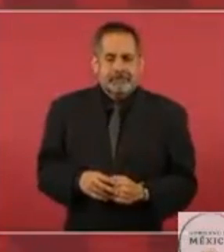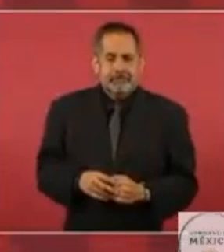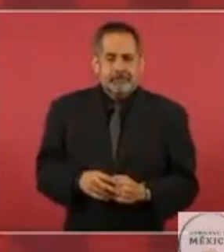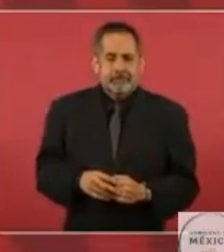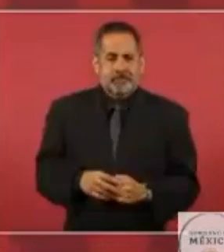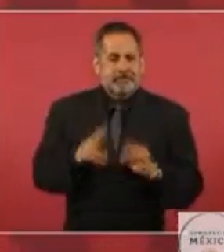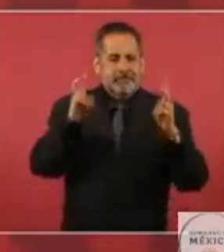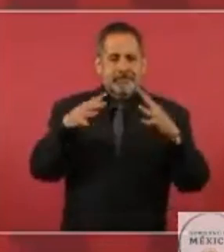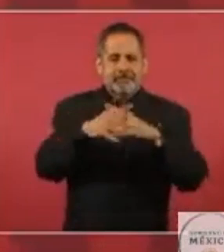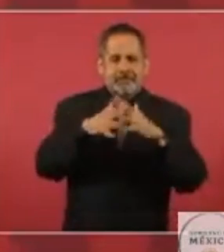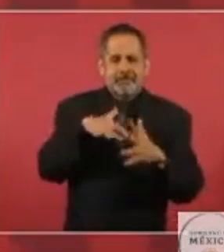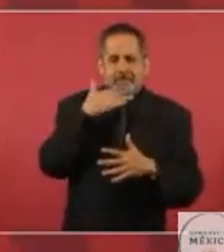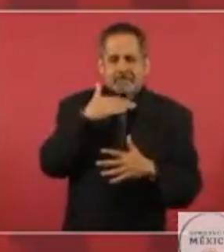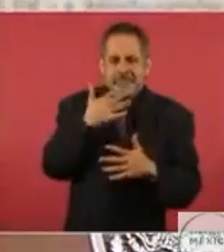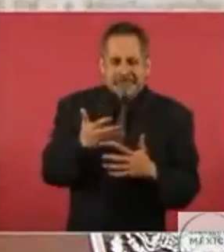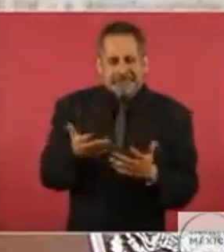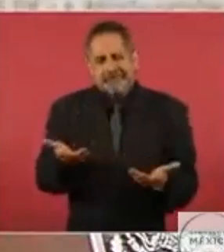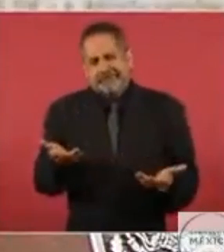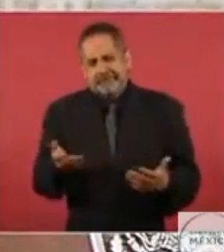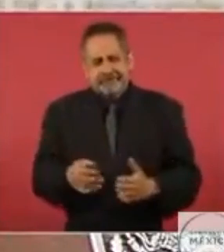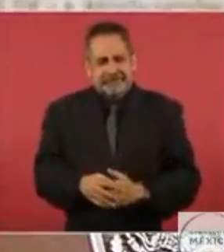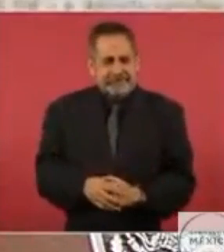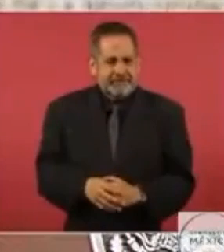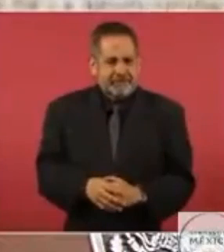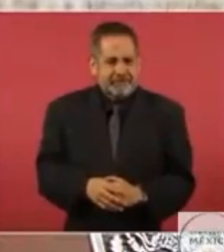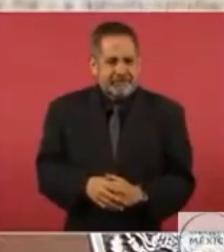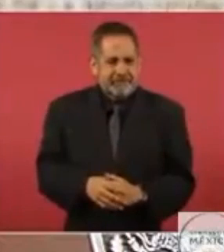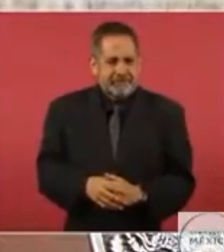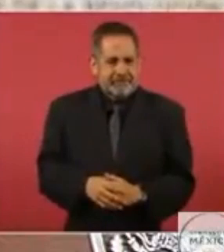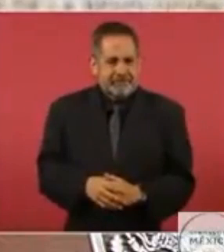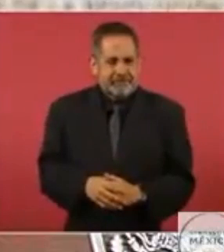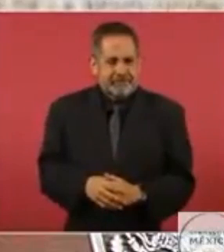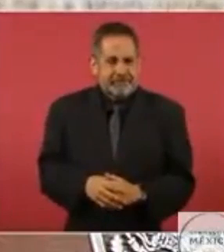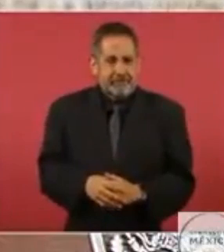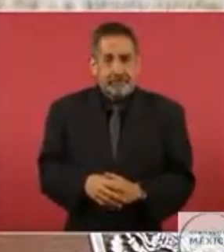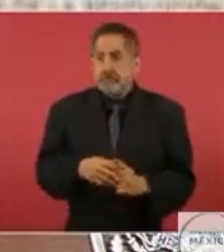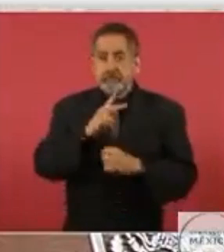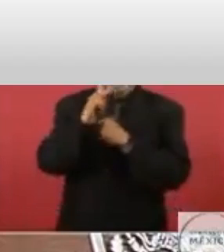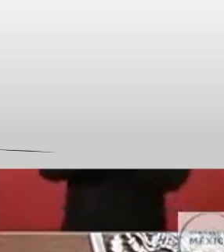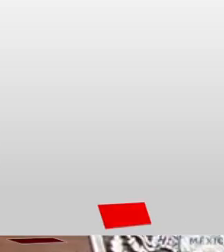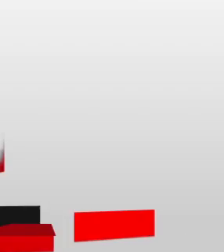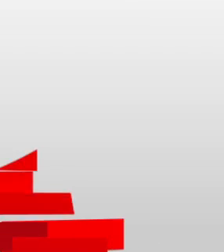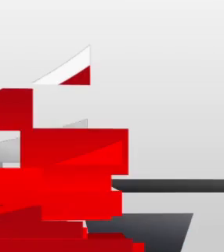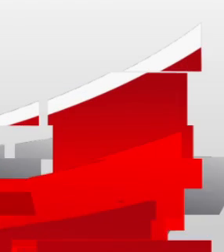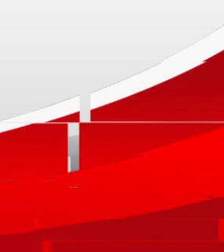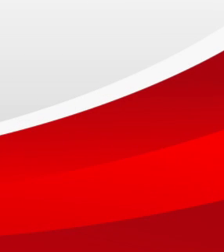la guerra sucia, que se padece en todos lados.